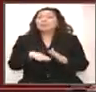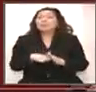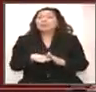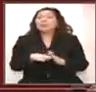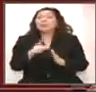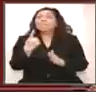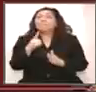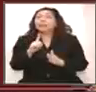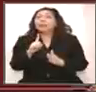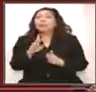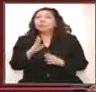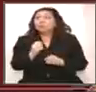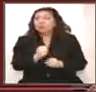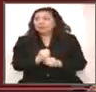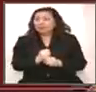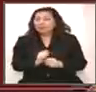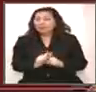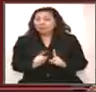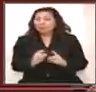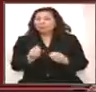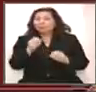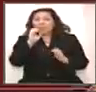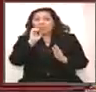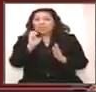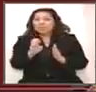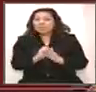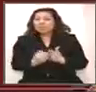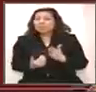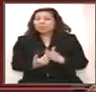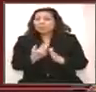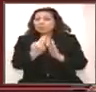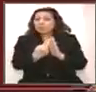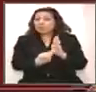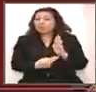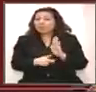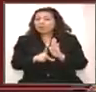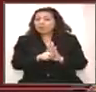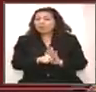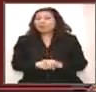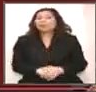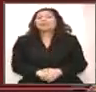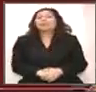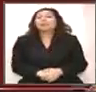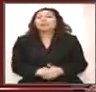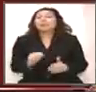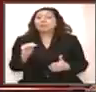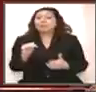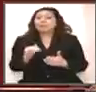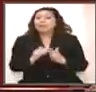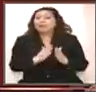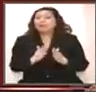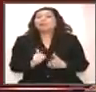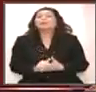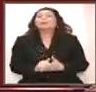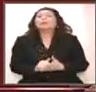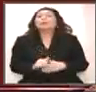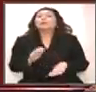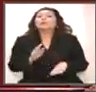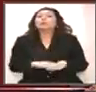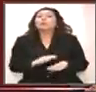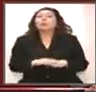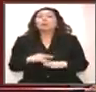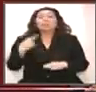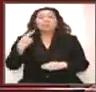internos para su ejecución. Así, por ejemplo, el nuevo reglamento de la ley de trata se ha enfocado y articulado sobre